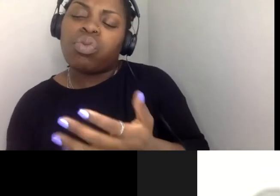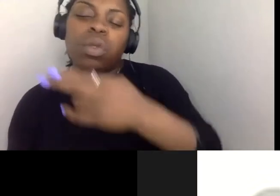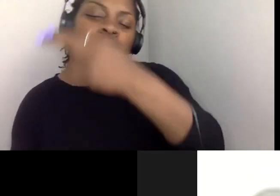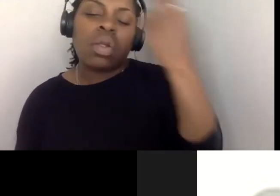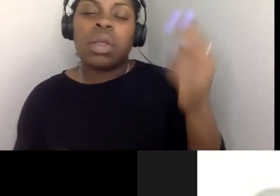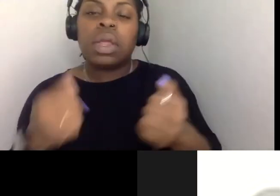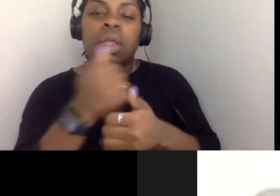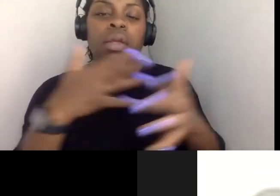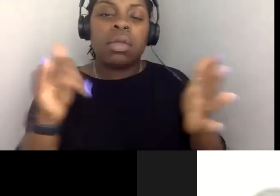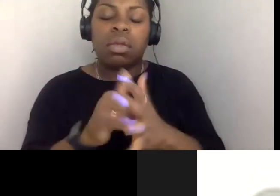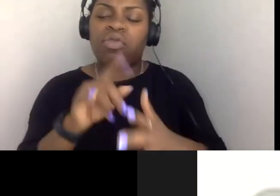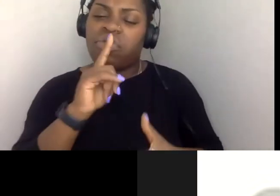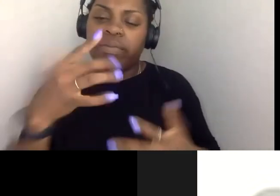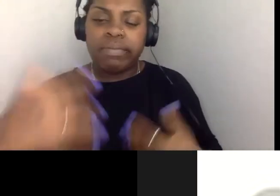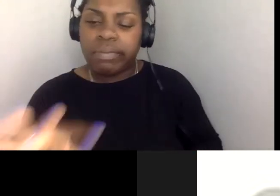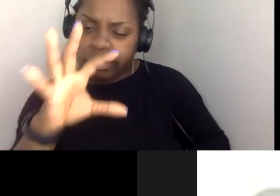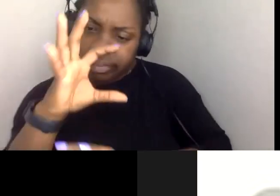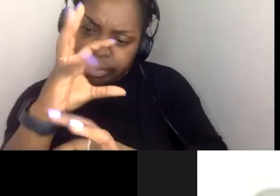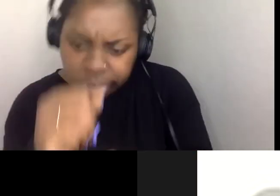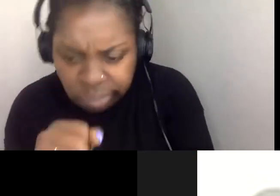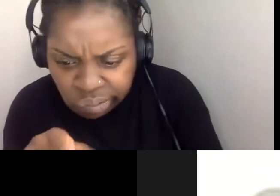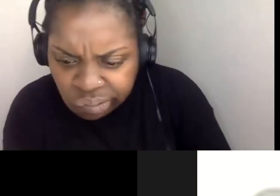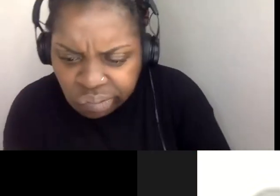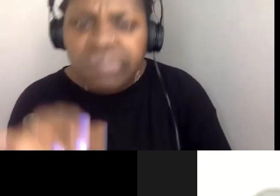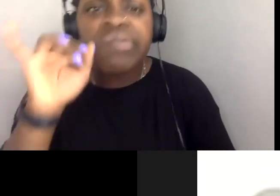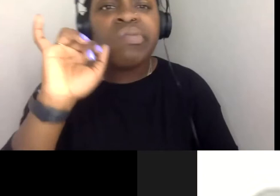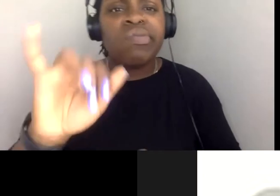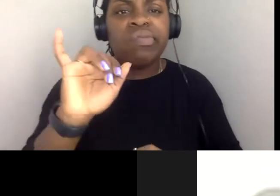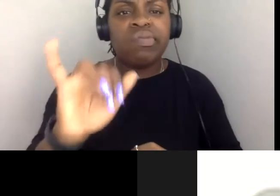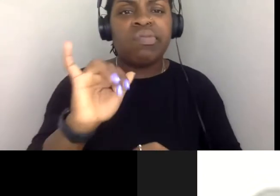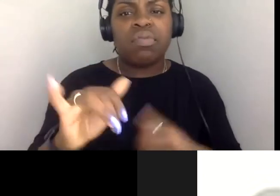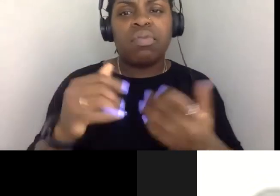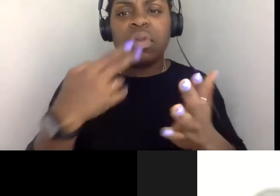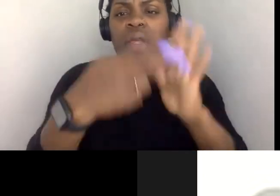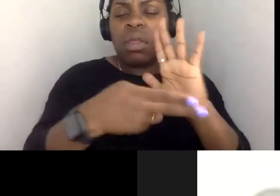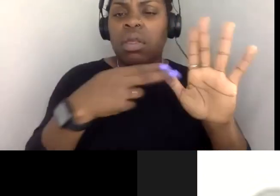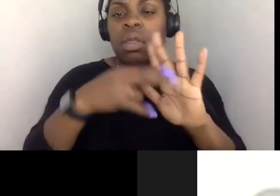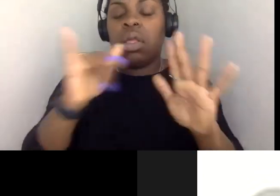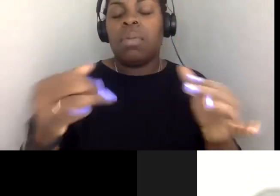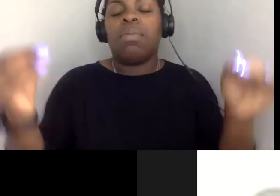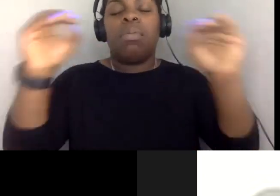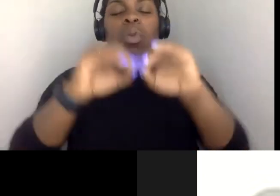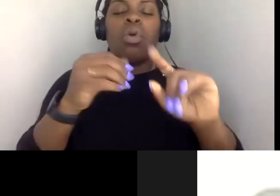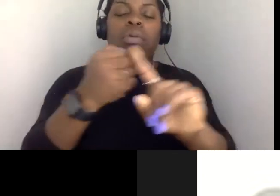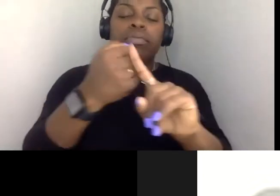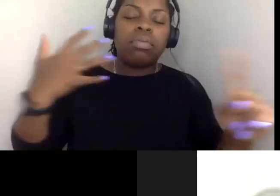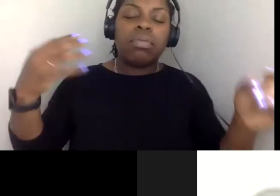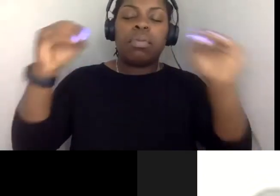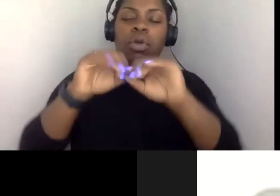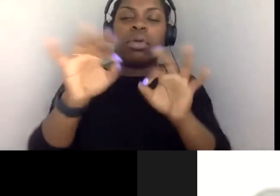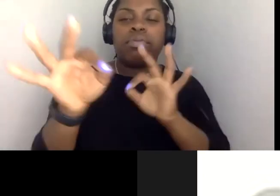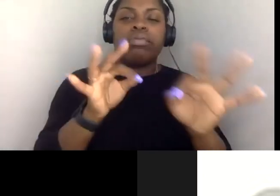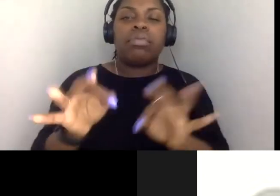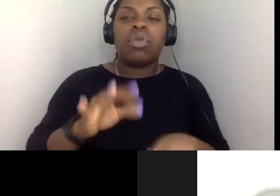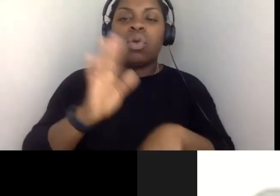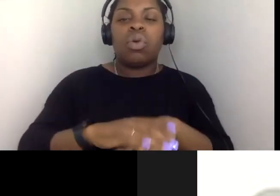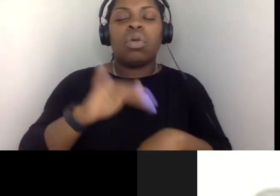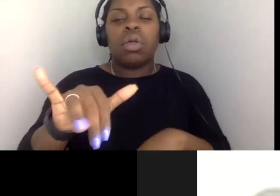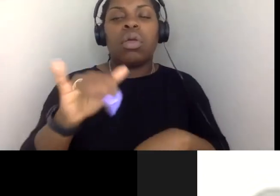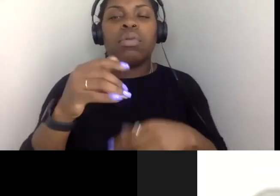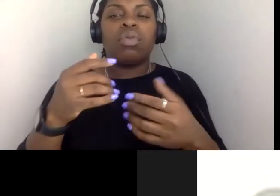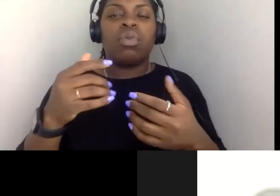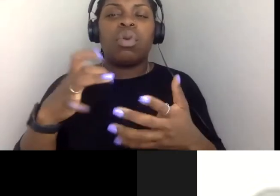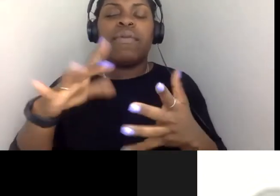Y van a ver qué le interesa. o que necesitan más